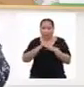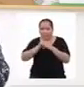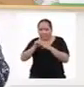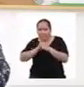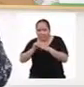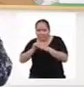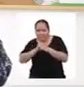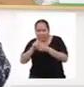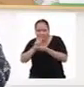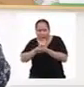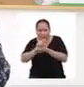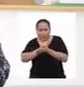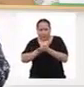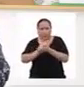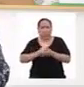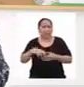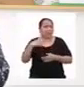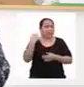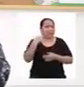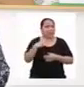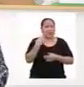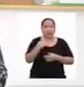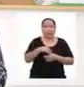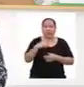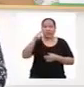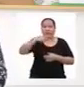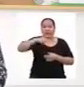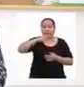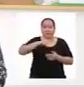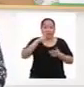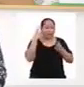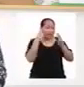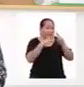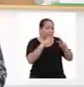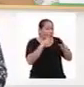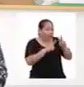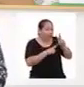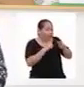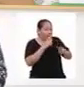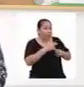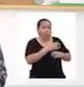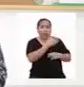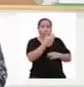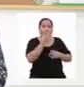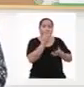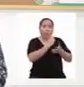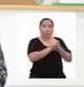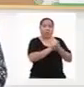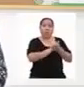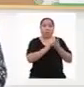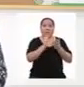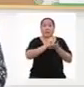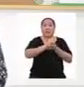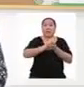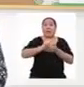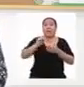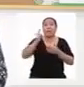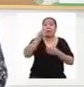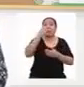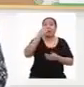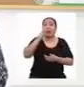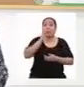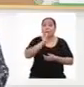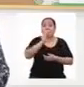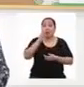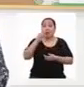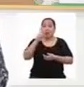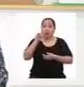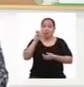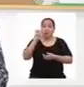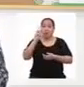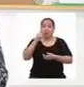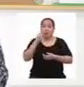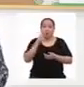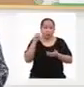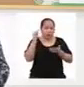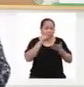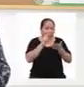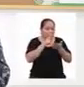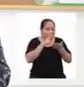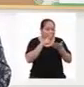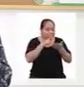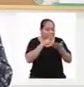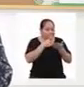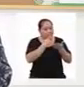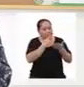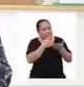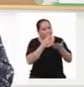práctica en la escritura, siempre hay cosas por mejorar. Escribir tu primer borrador o la primera versión y revisarla